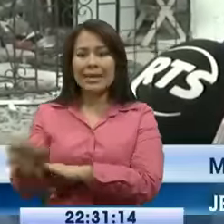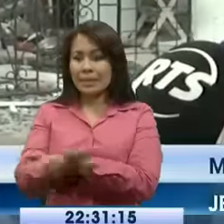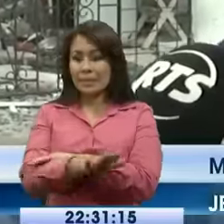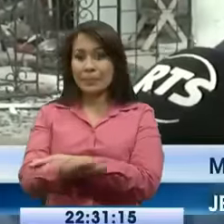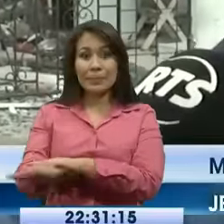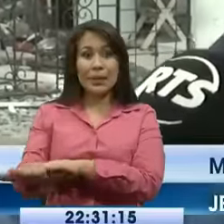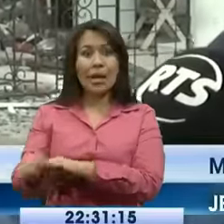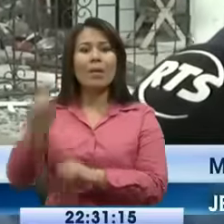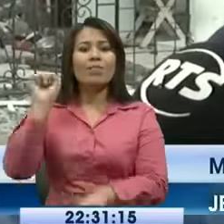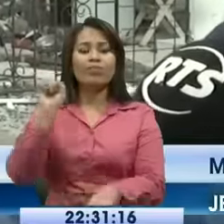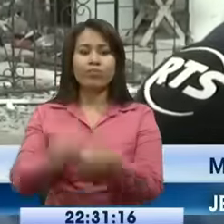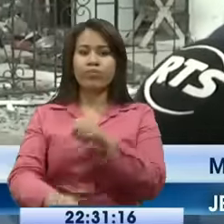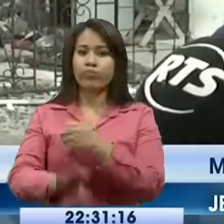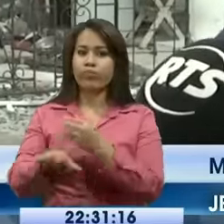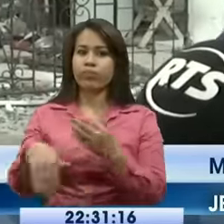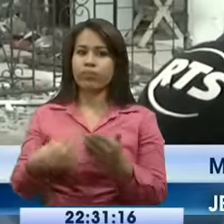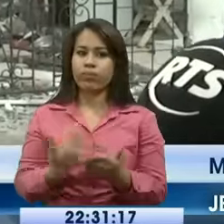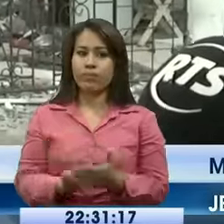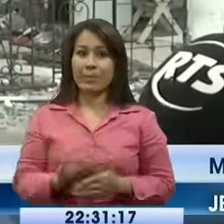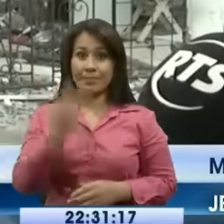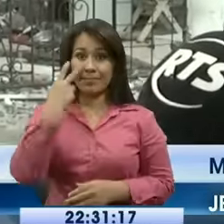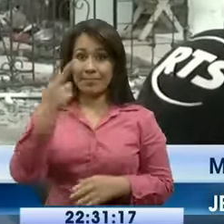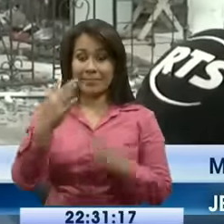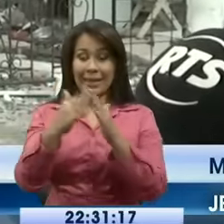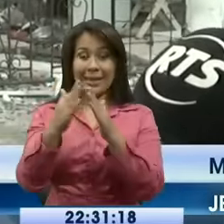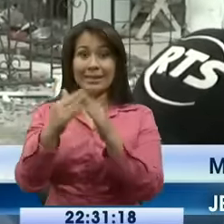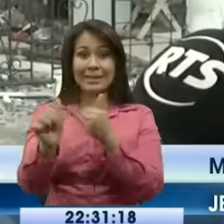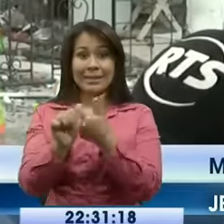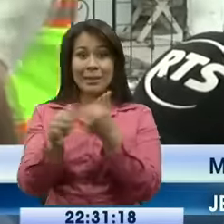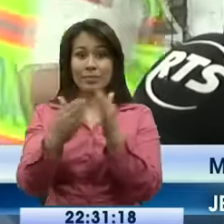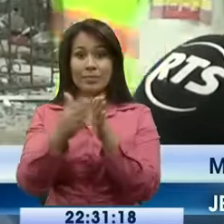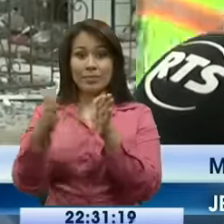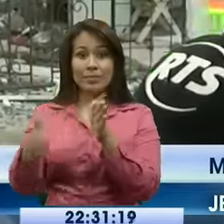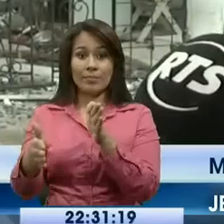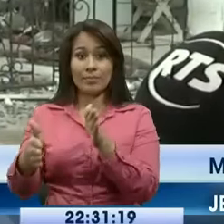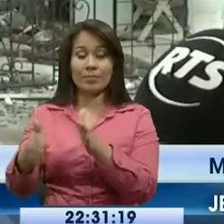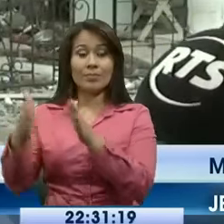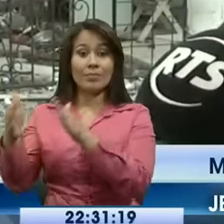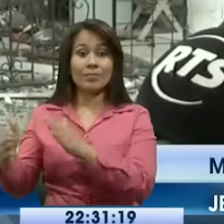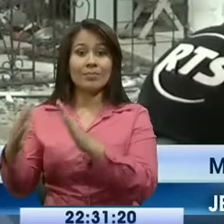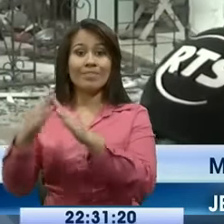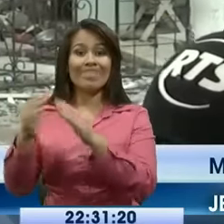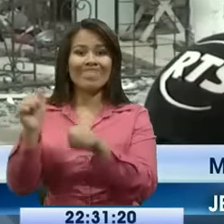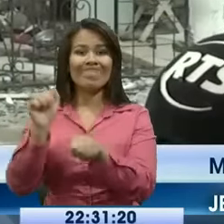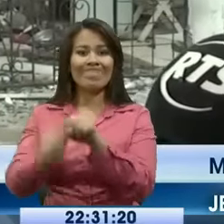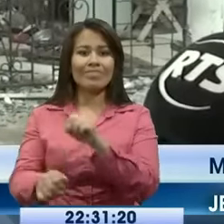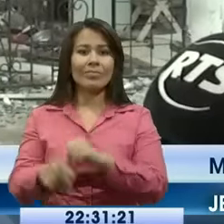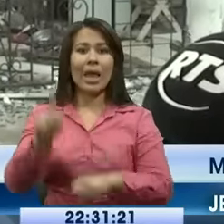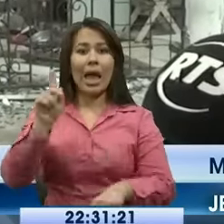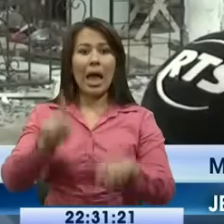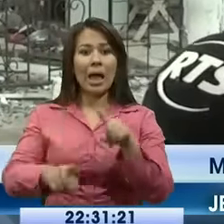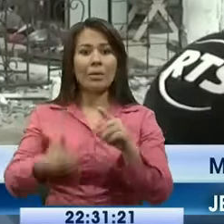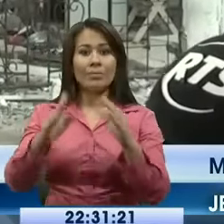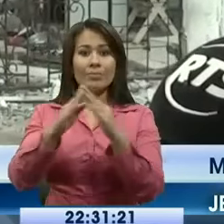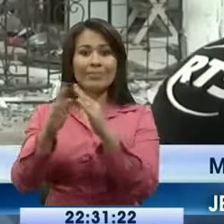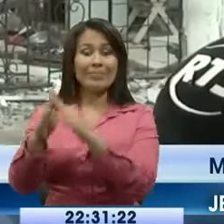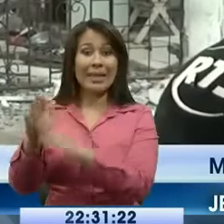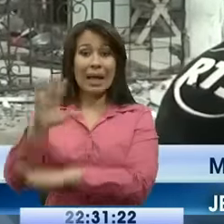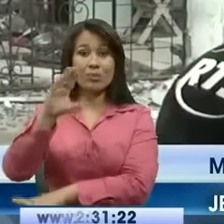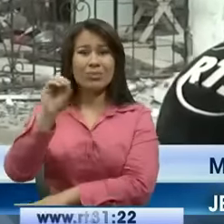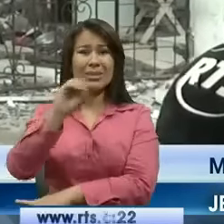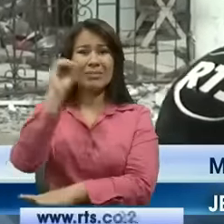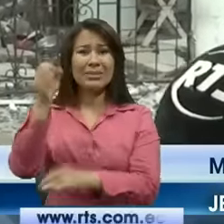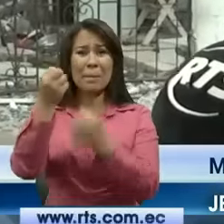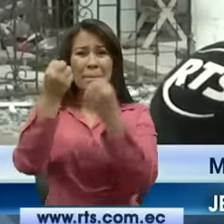total, las casas aledañas también se encuentran destruidas. En algunos casos el 50%